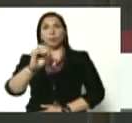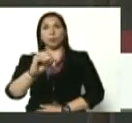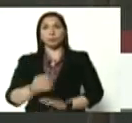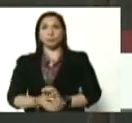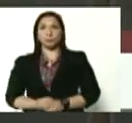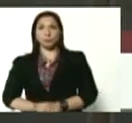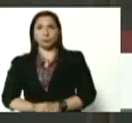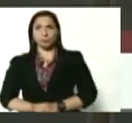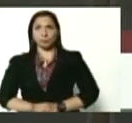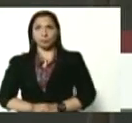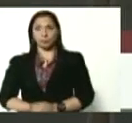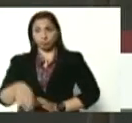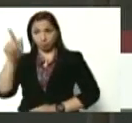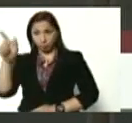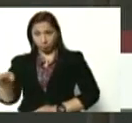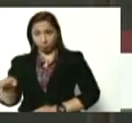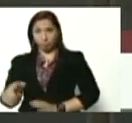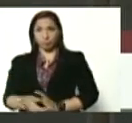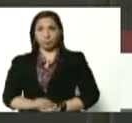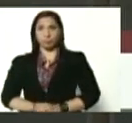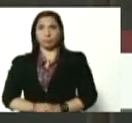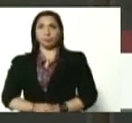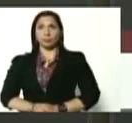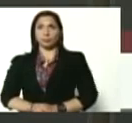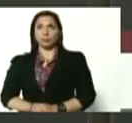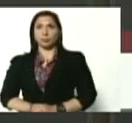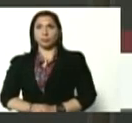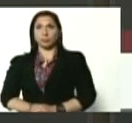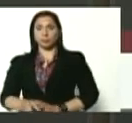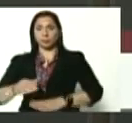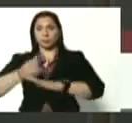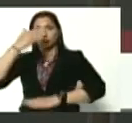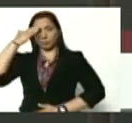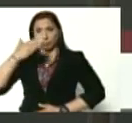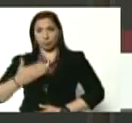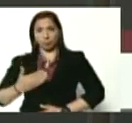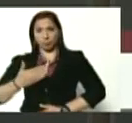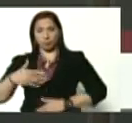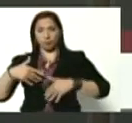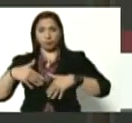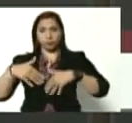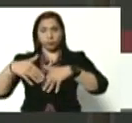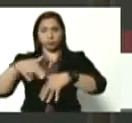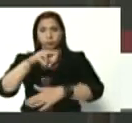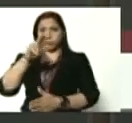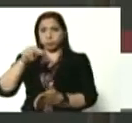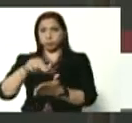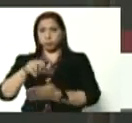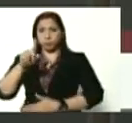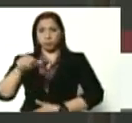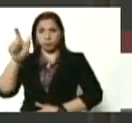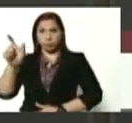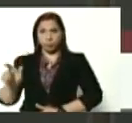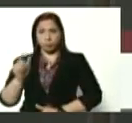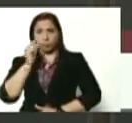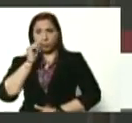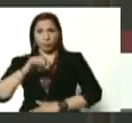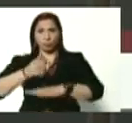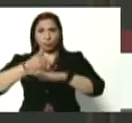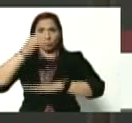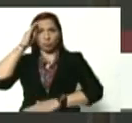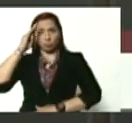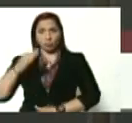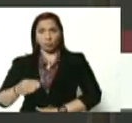antonio hernández comandante general del glorioso ejército nacional en almirante general william